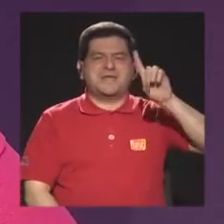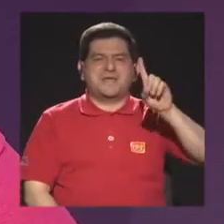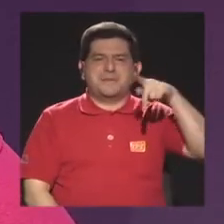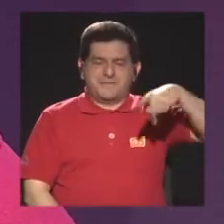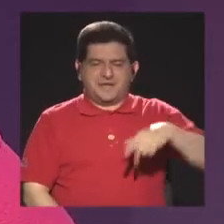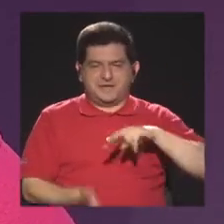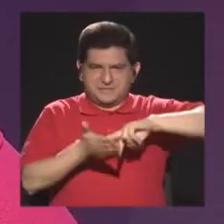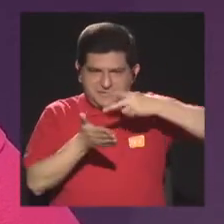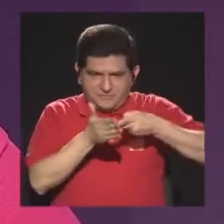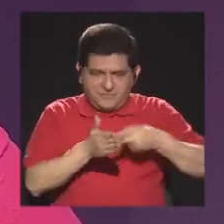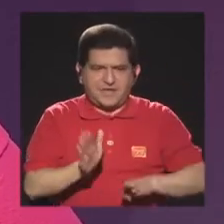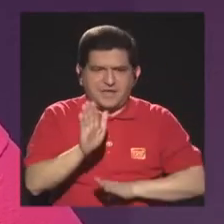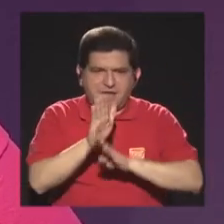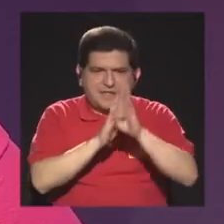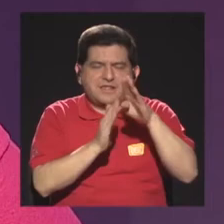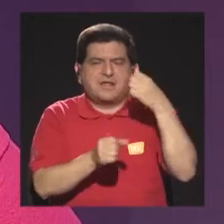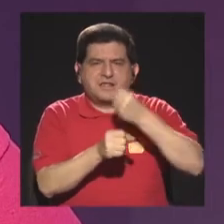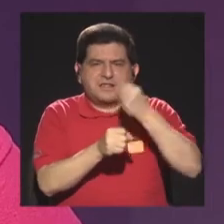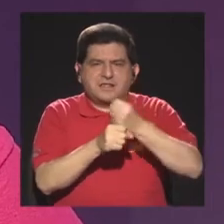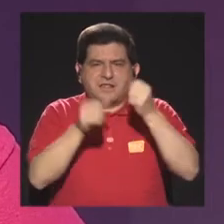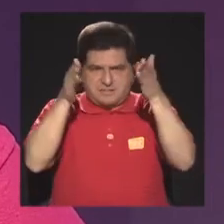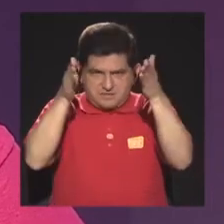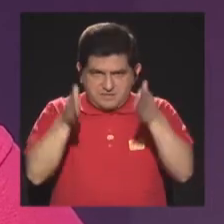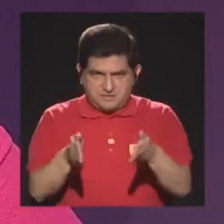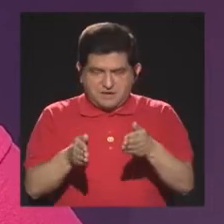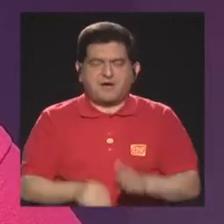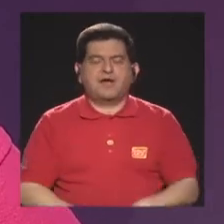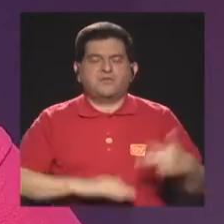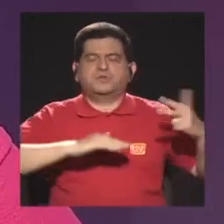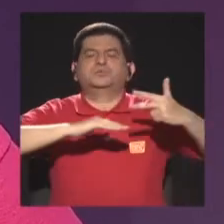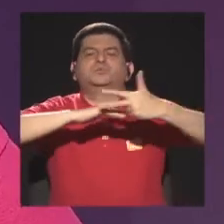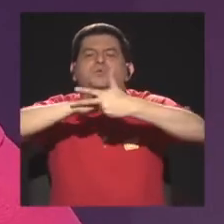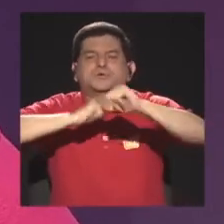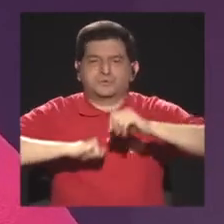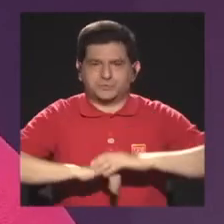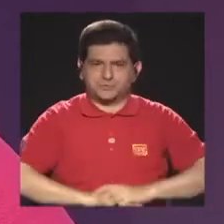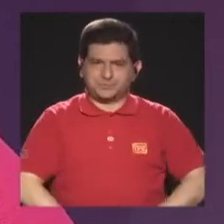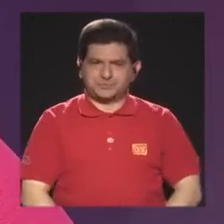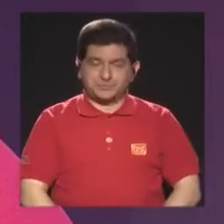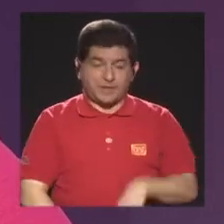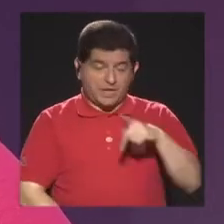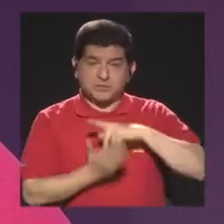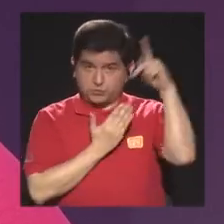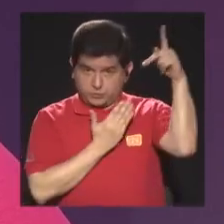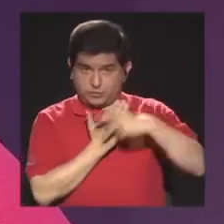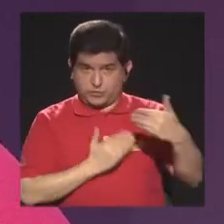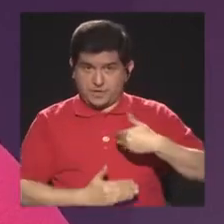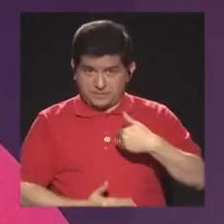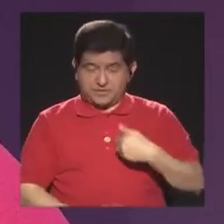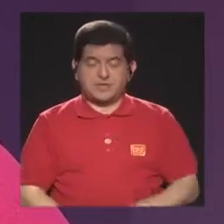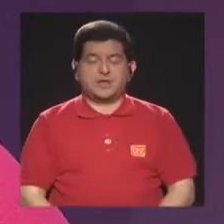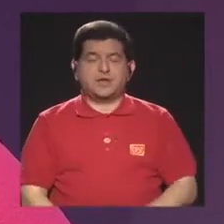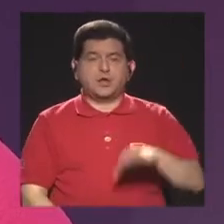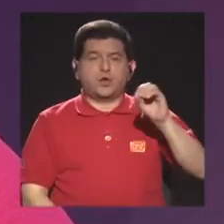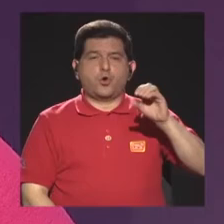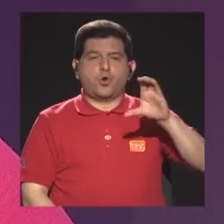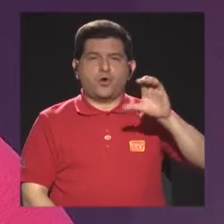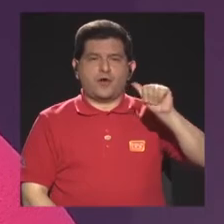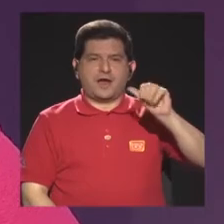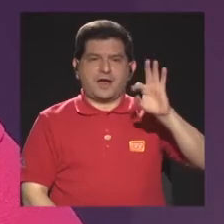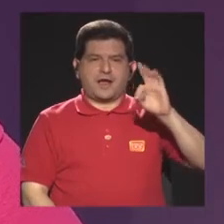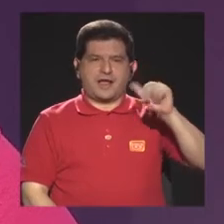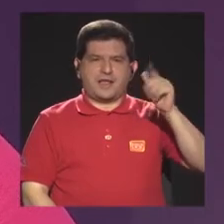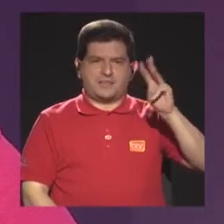significa Desarrollo para Trabajadores Portuarios. Es un programa que tiene COCATRAM.